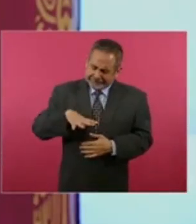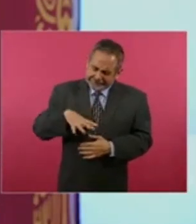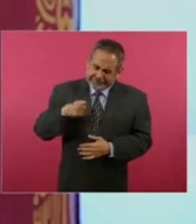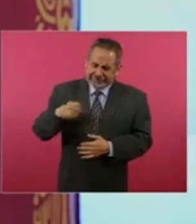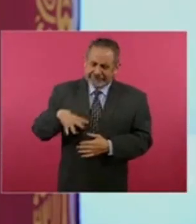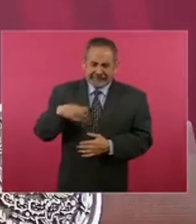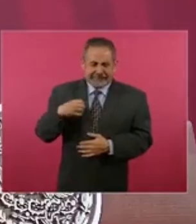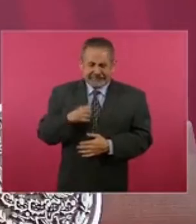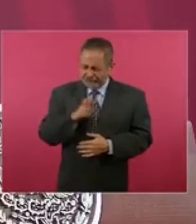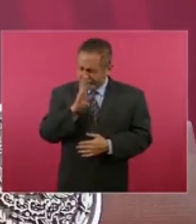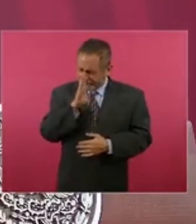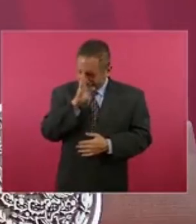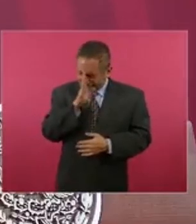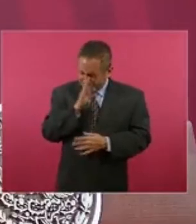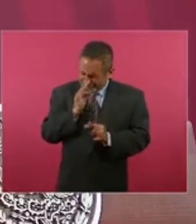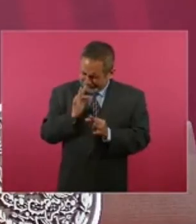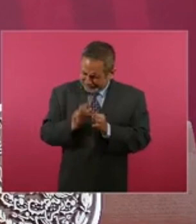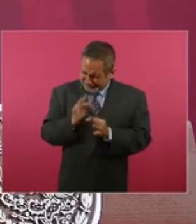a la disciplina